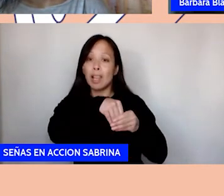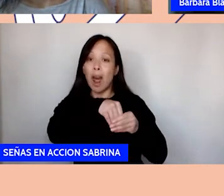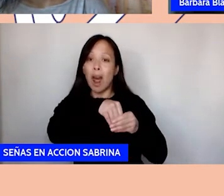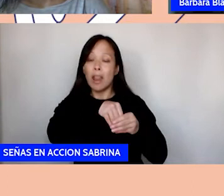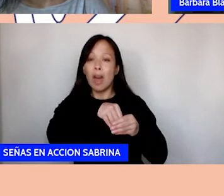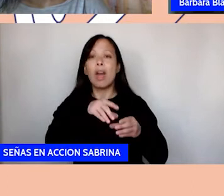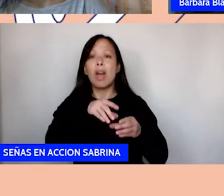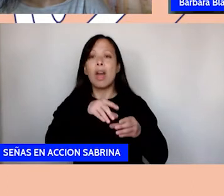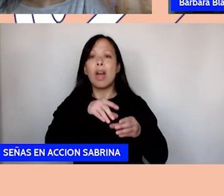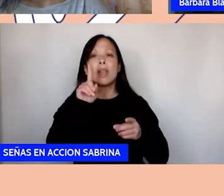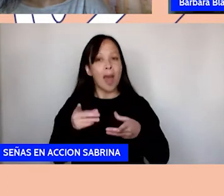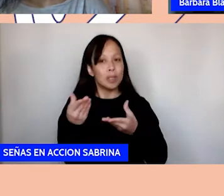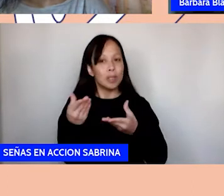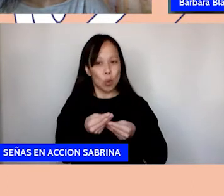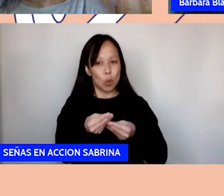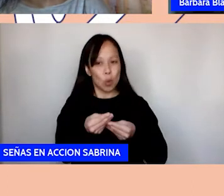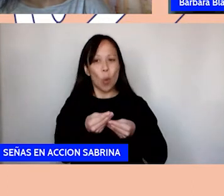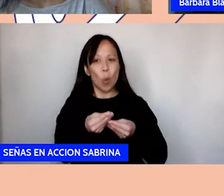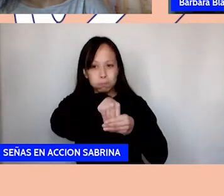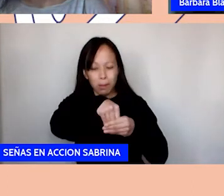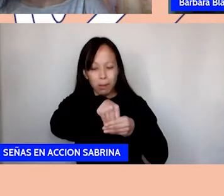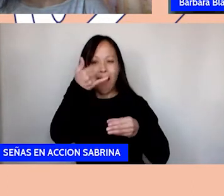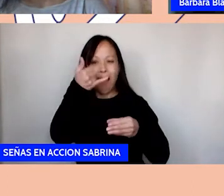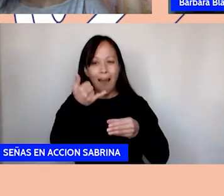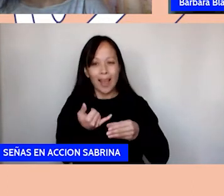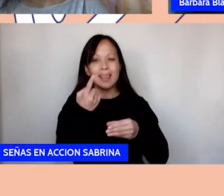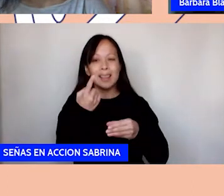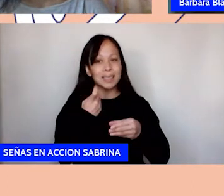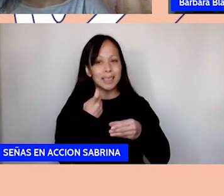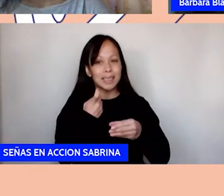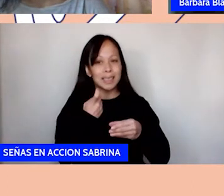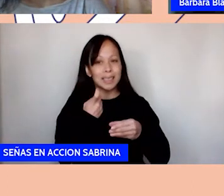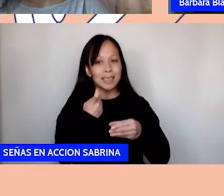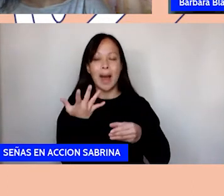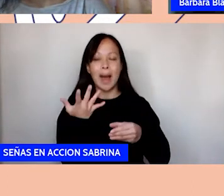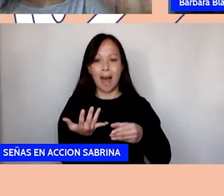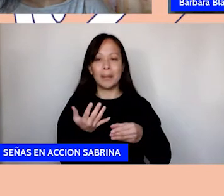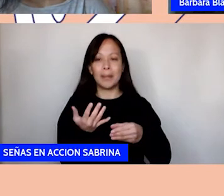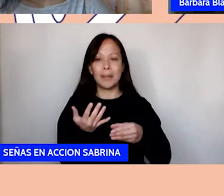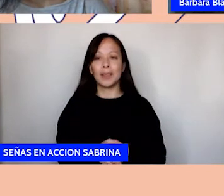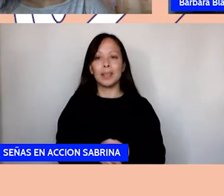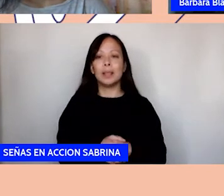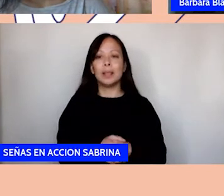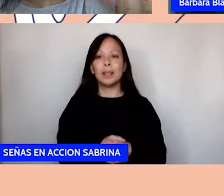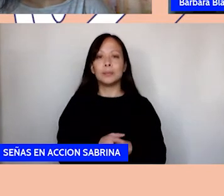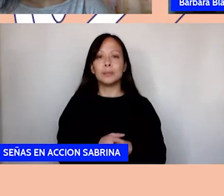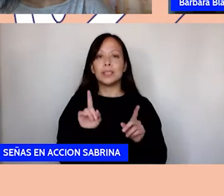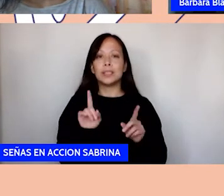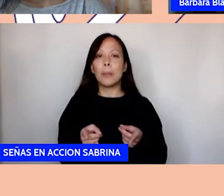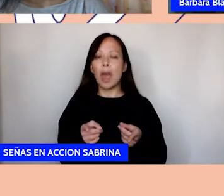nos como que nos apoyen, ¿no? Porque la diferencia o la discriminación